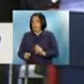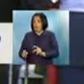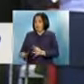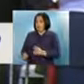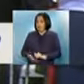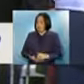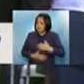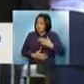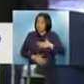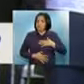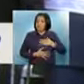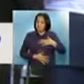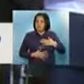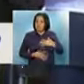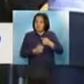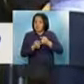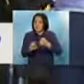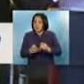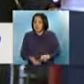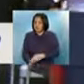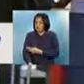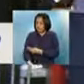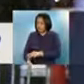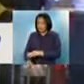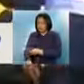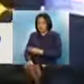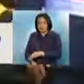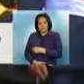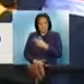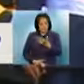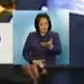de disfrutar de esta melodía.